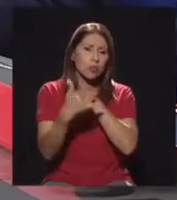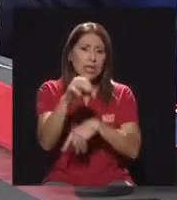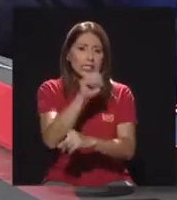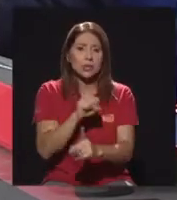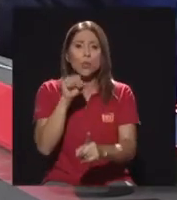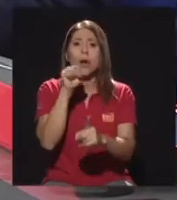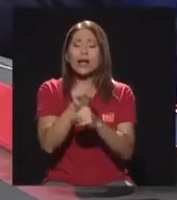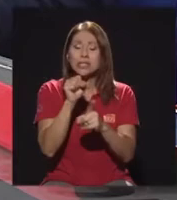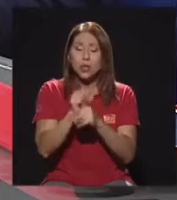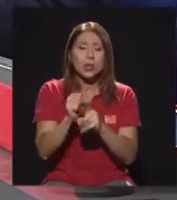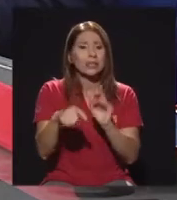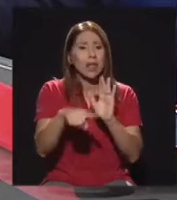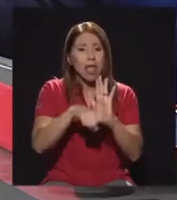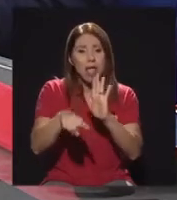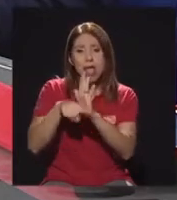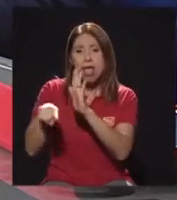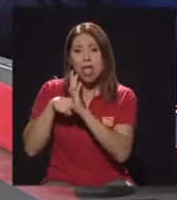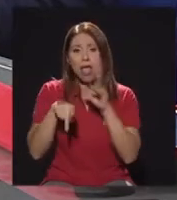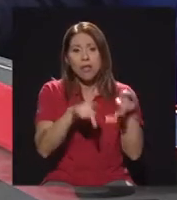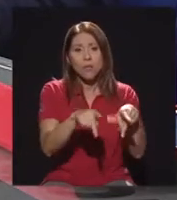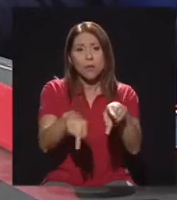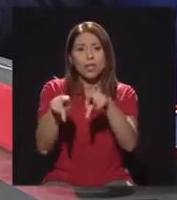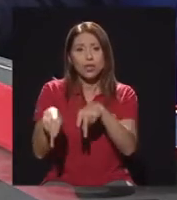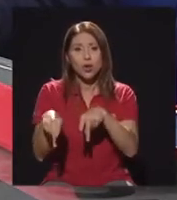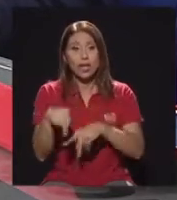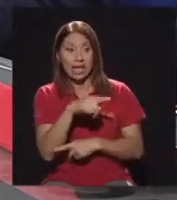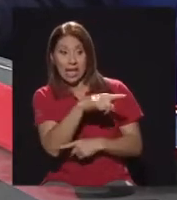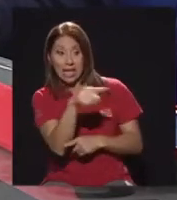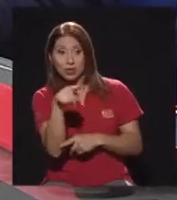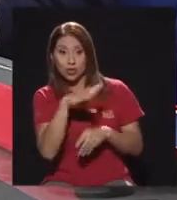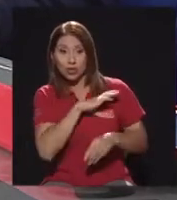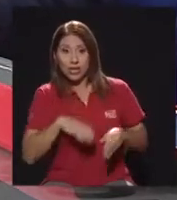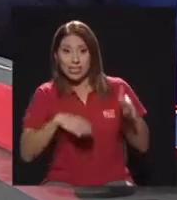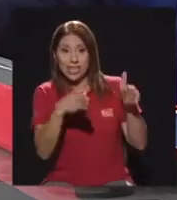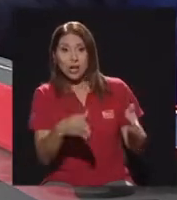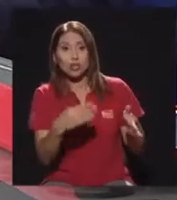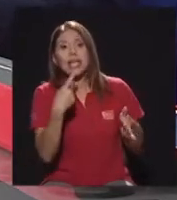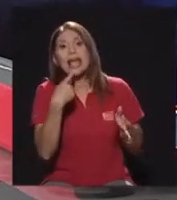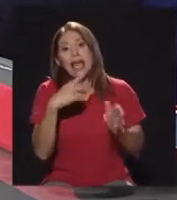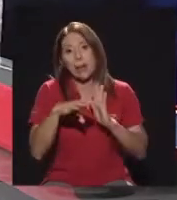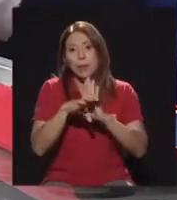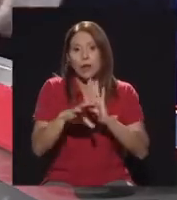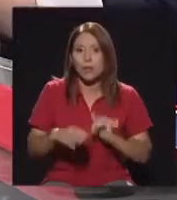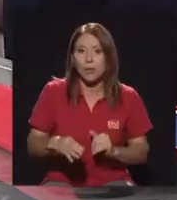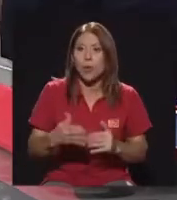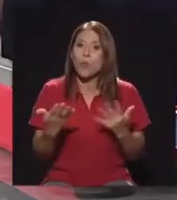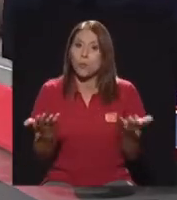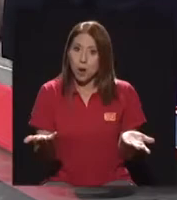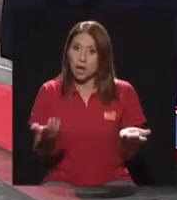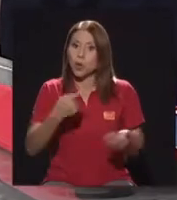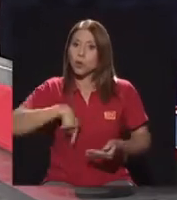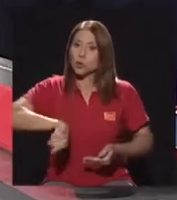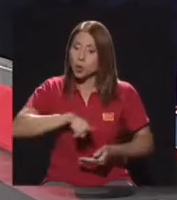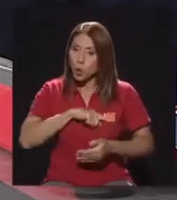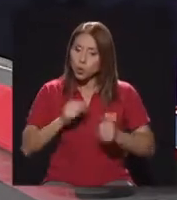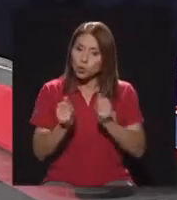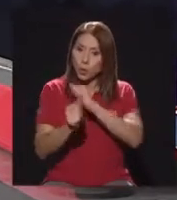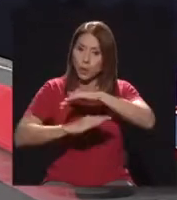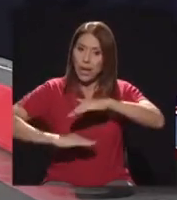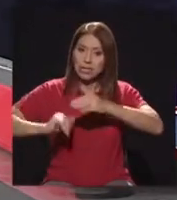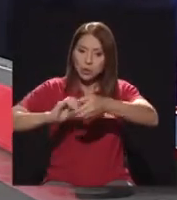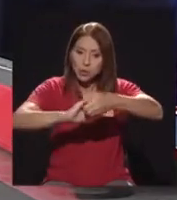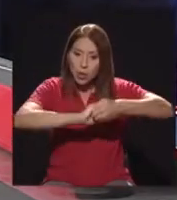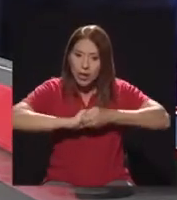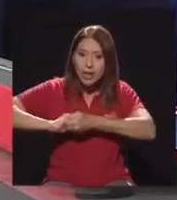aquejan a la población y que estos cristianos dijeran bueno vamos a levantar verdad nos vamos a inspirar en la solidaridad para dar